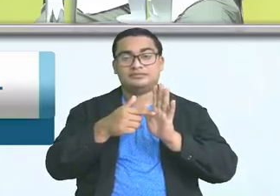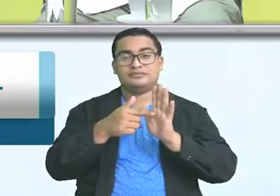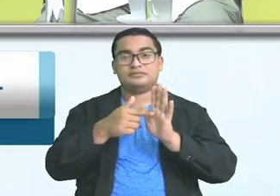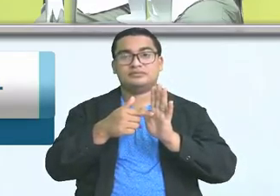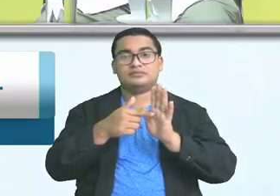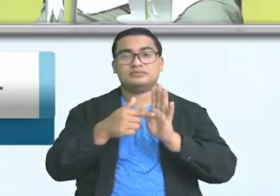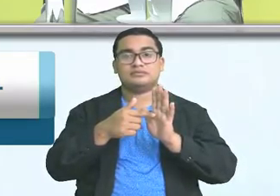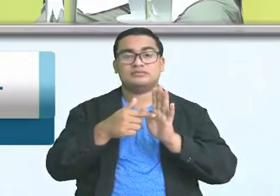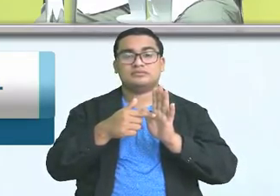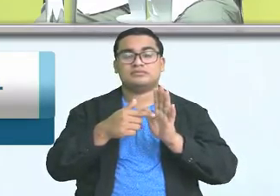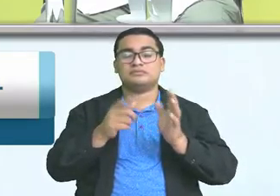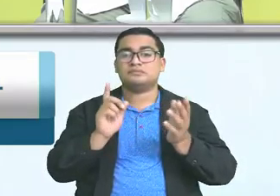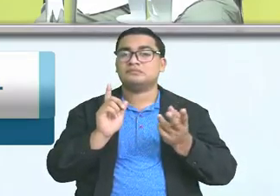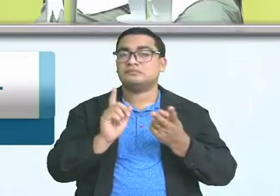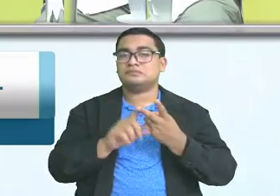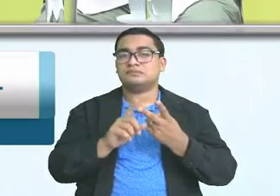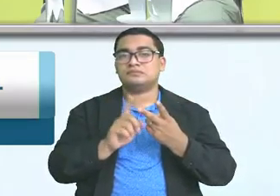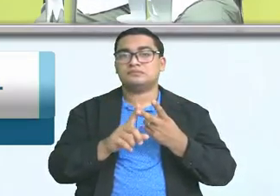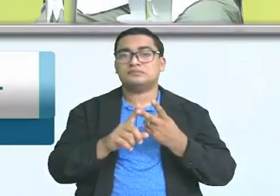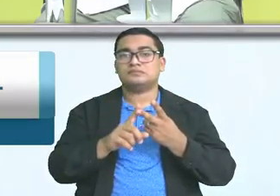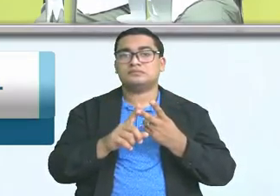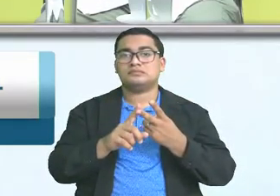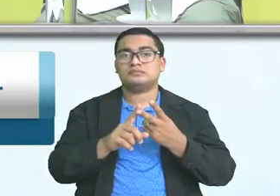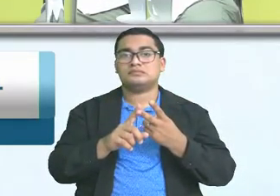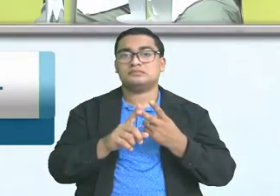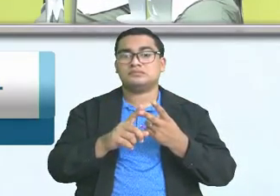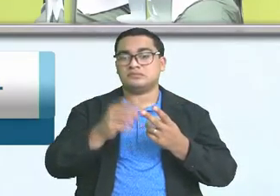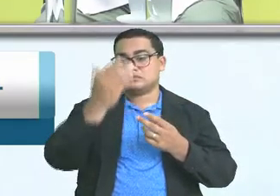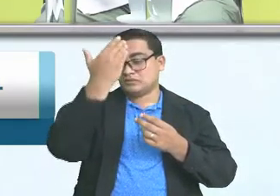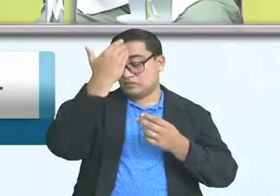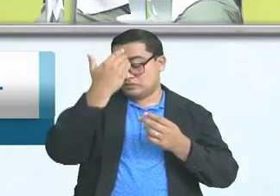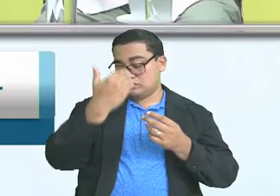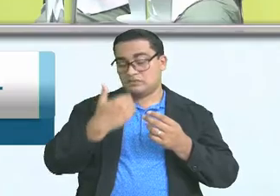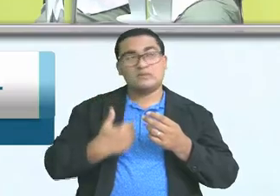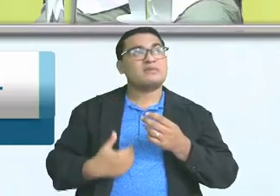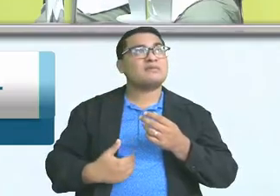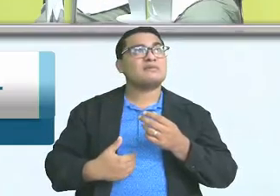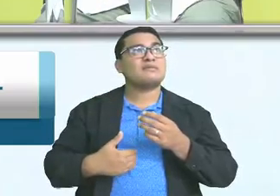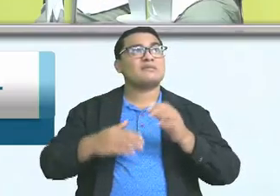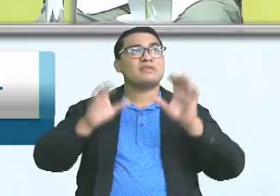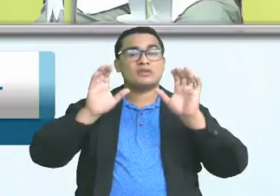De manera súbita, debilidad en la mitad del cuerpo,